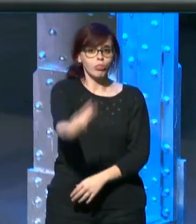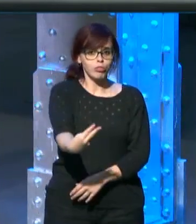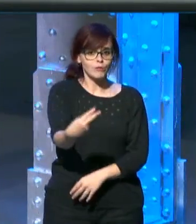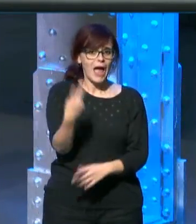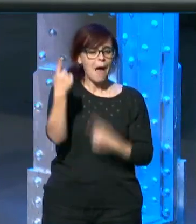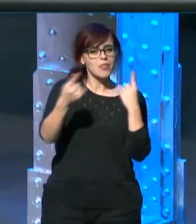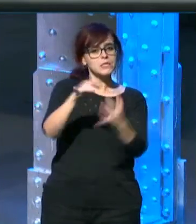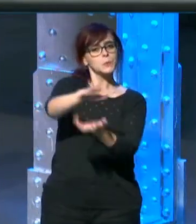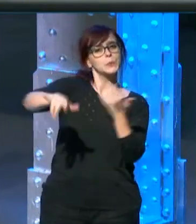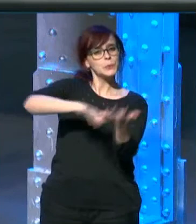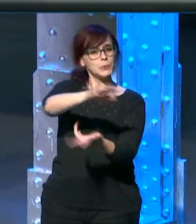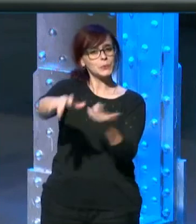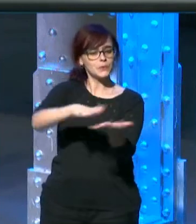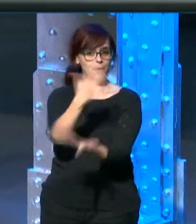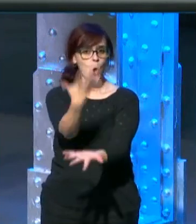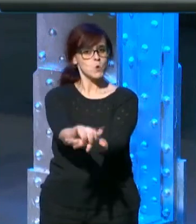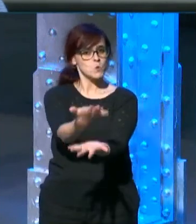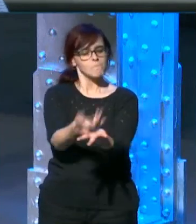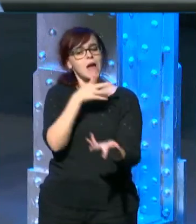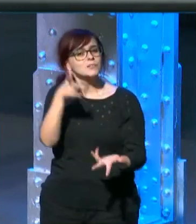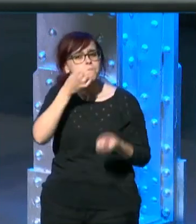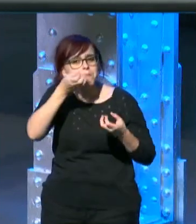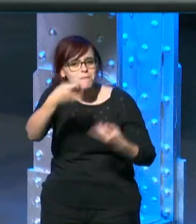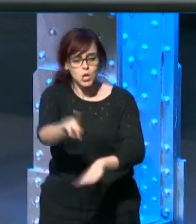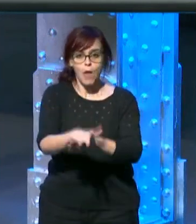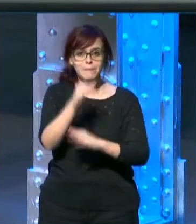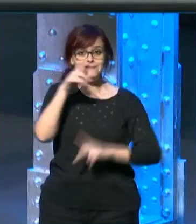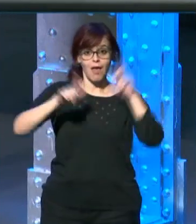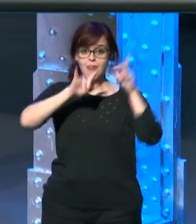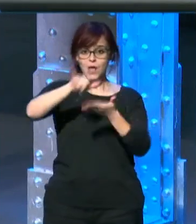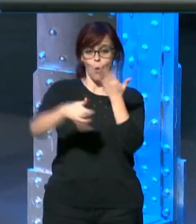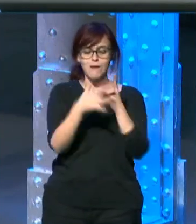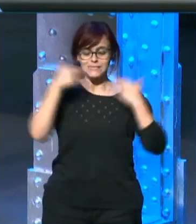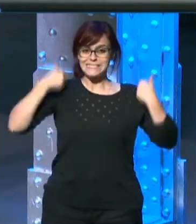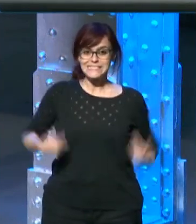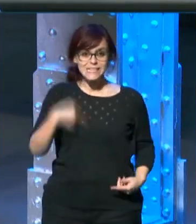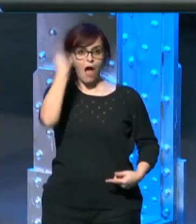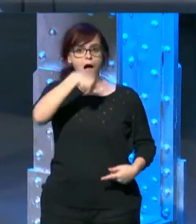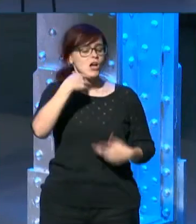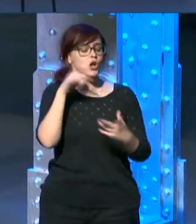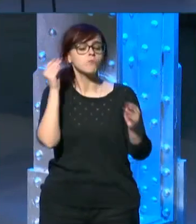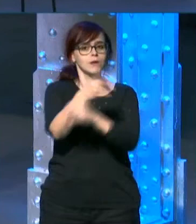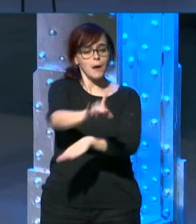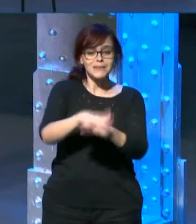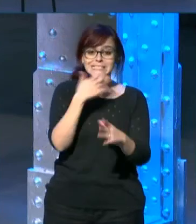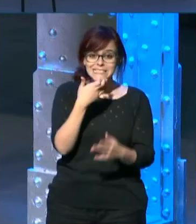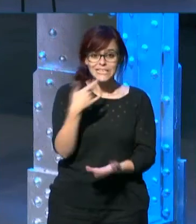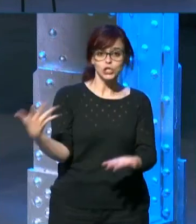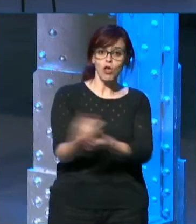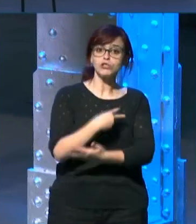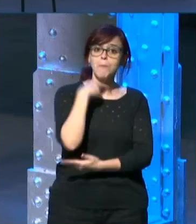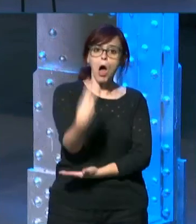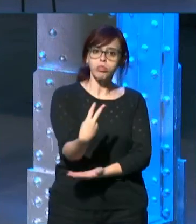esas conversaciones por los medios técnicos se pierden. Una posible recomendación es que estén todos en igualdad de condiciones. ¿Vamos a hacer una reunión en remoto? Vale, pues todos en